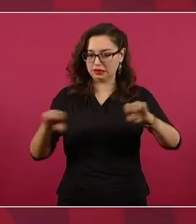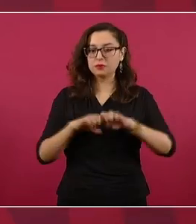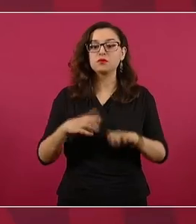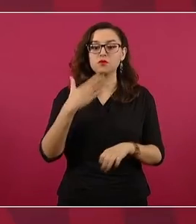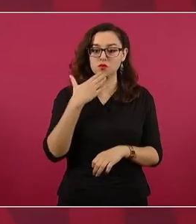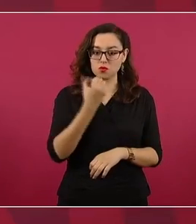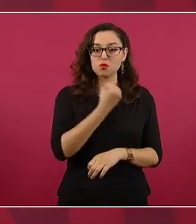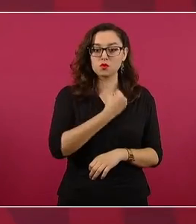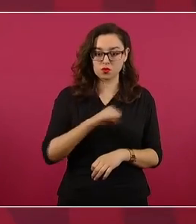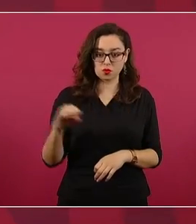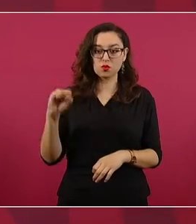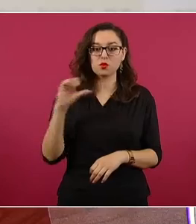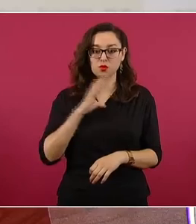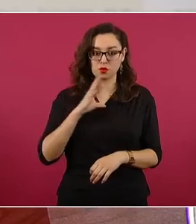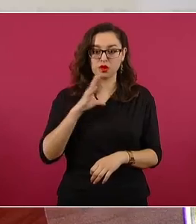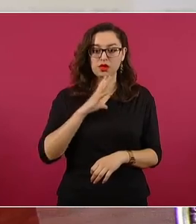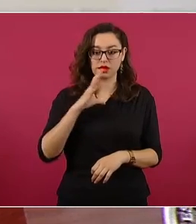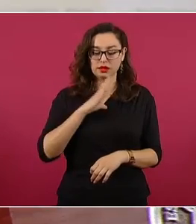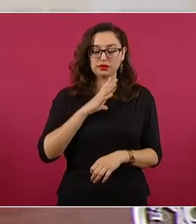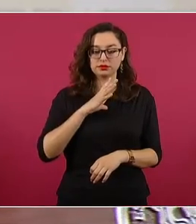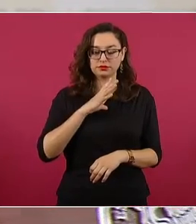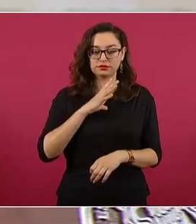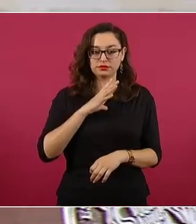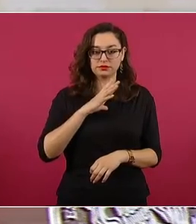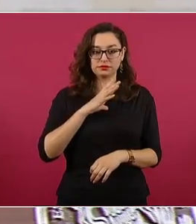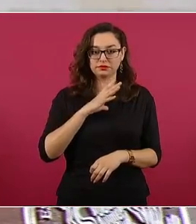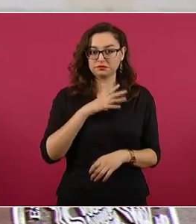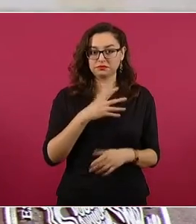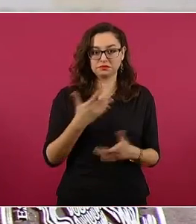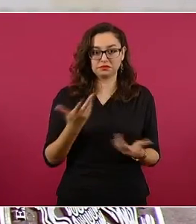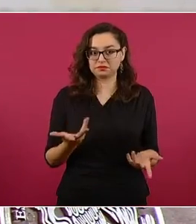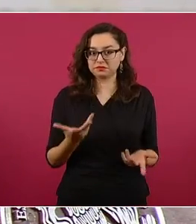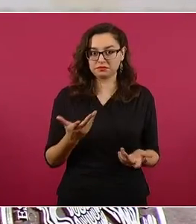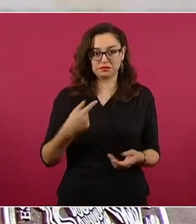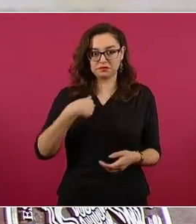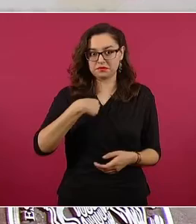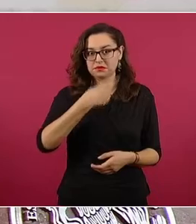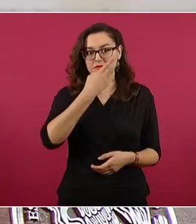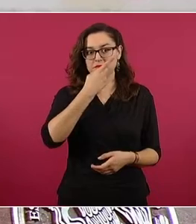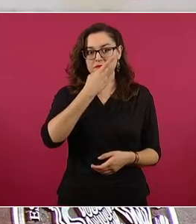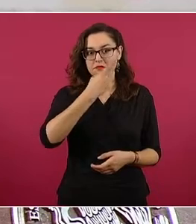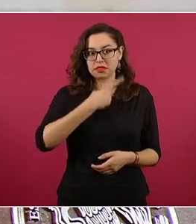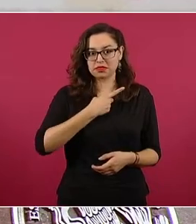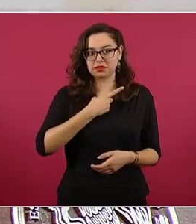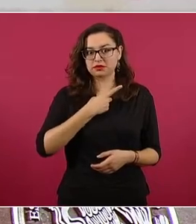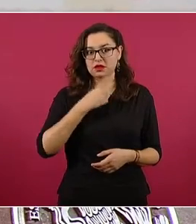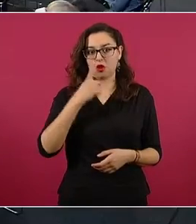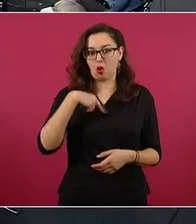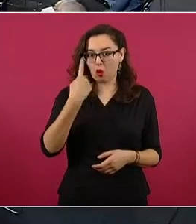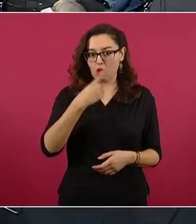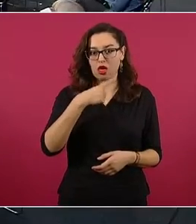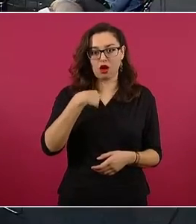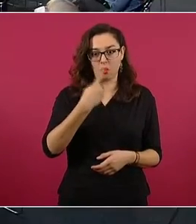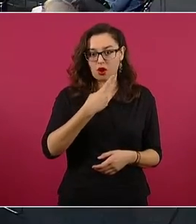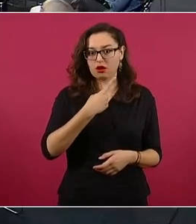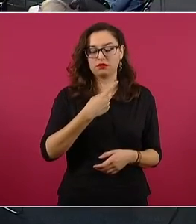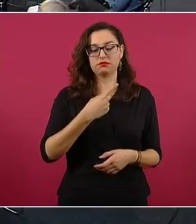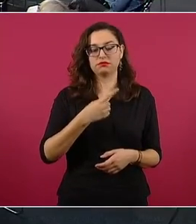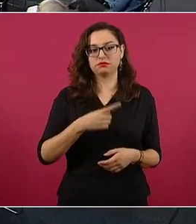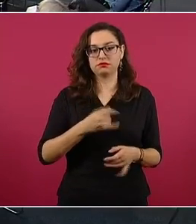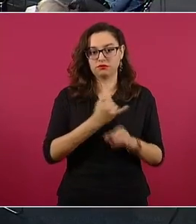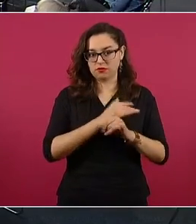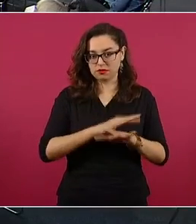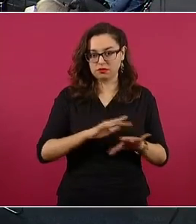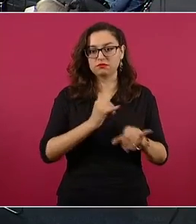Y me están informando cada hora. Tengo información de lo